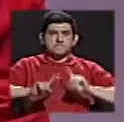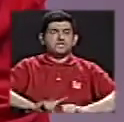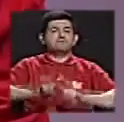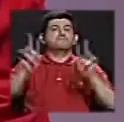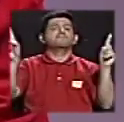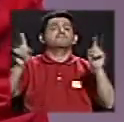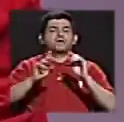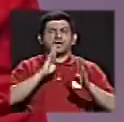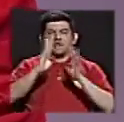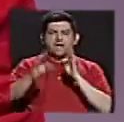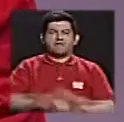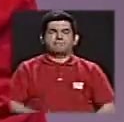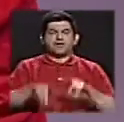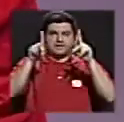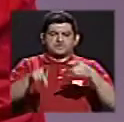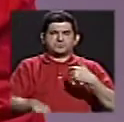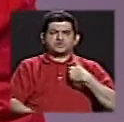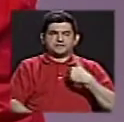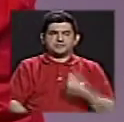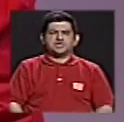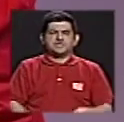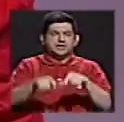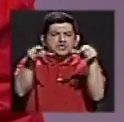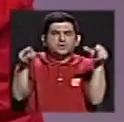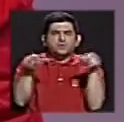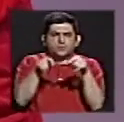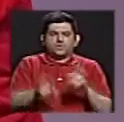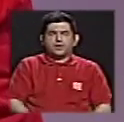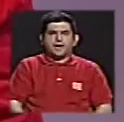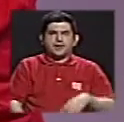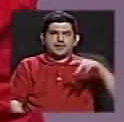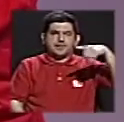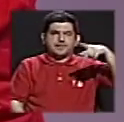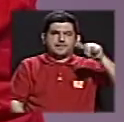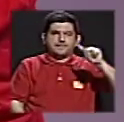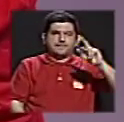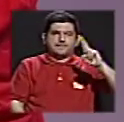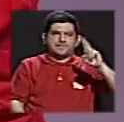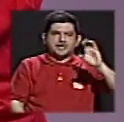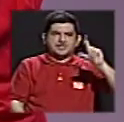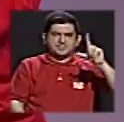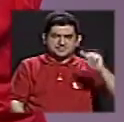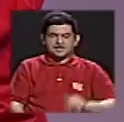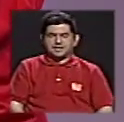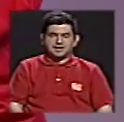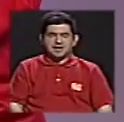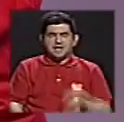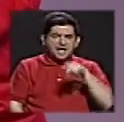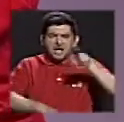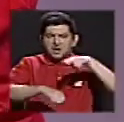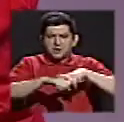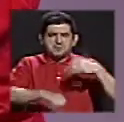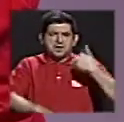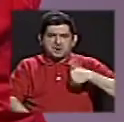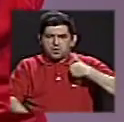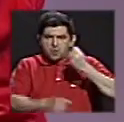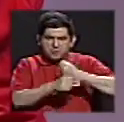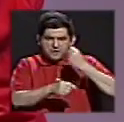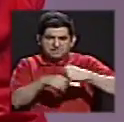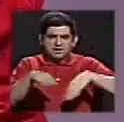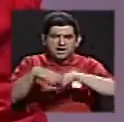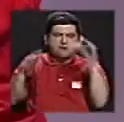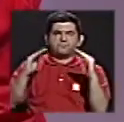cosa muy diferente es hablar de los parceleros. Entonces, el parcelero de una u otra forma sigue su estructura normal, ¿verdad? El hombre sale a trabajar por lo general